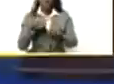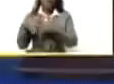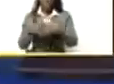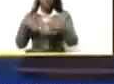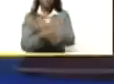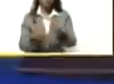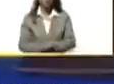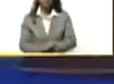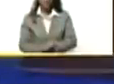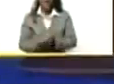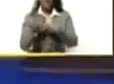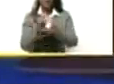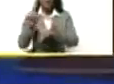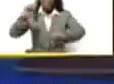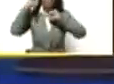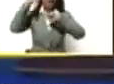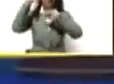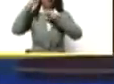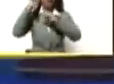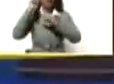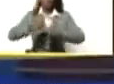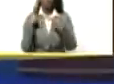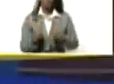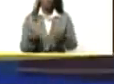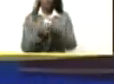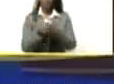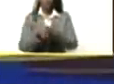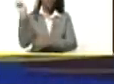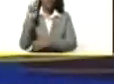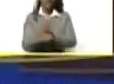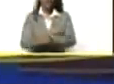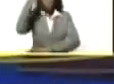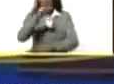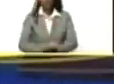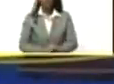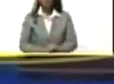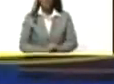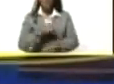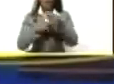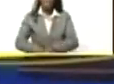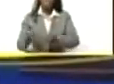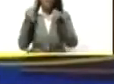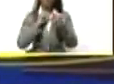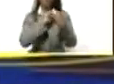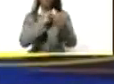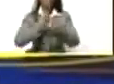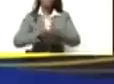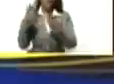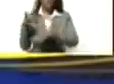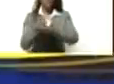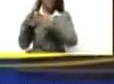están diseñados a través de las vacunas y sus conceptos